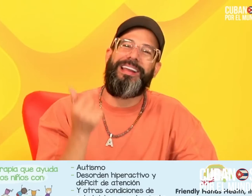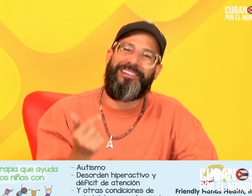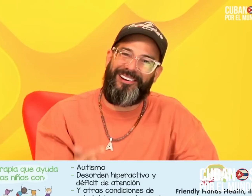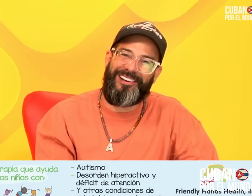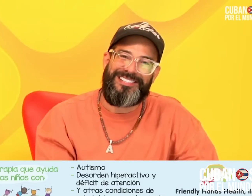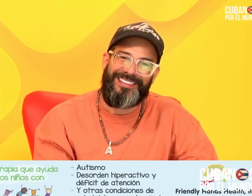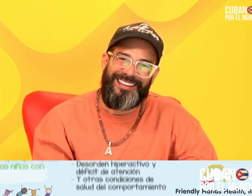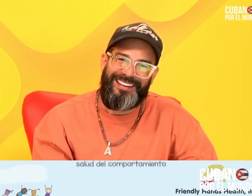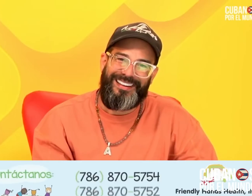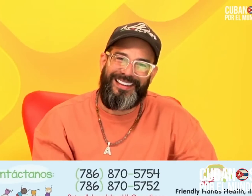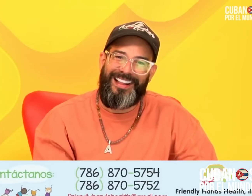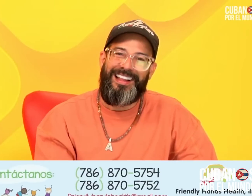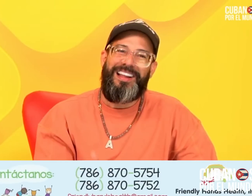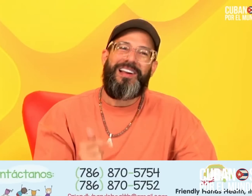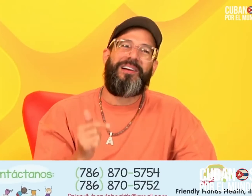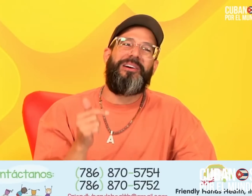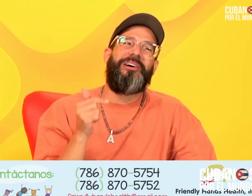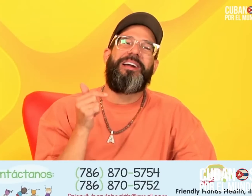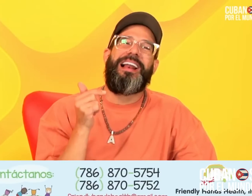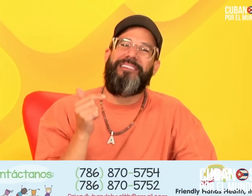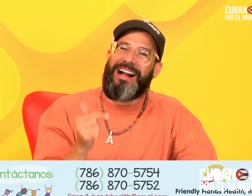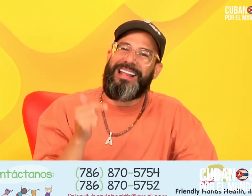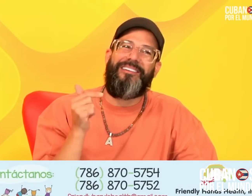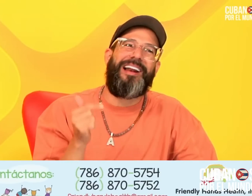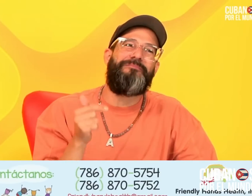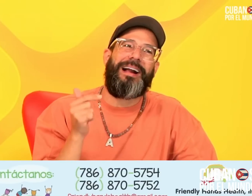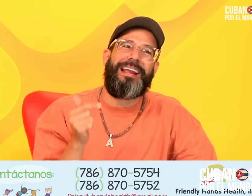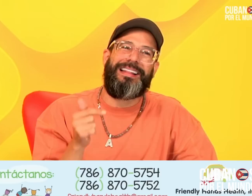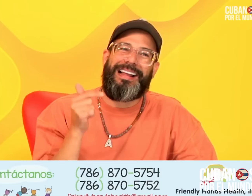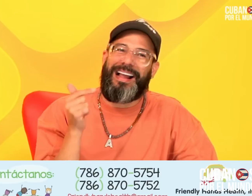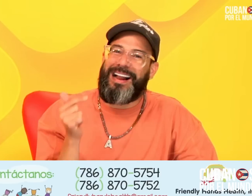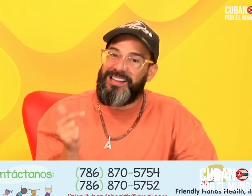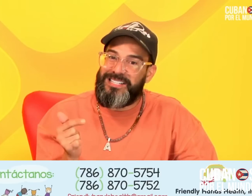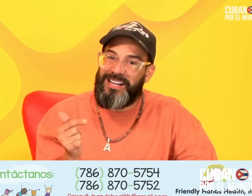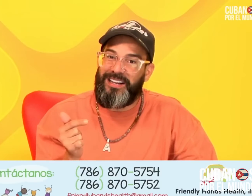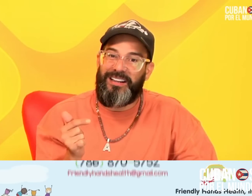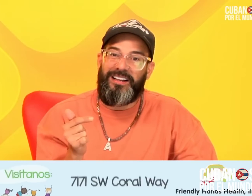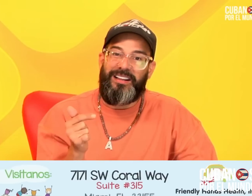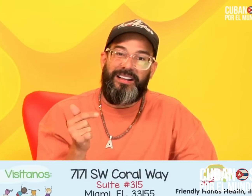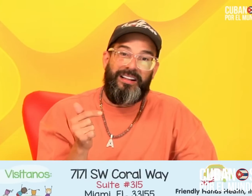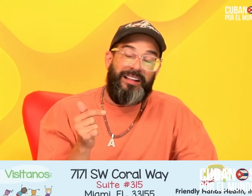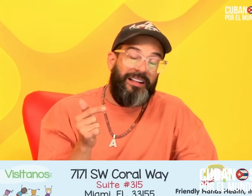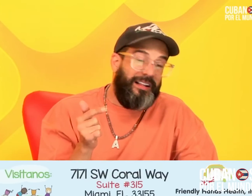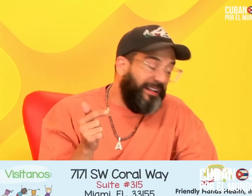Los vehículos con los que le van a llevar el paquete a la casa